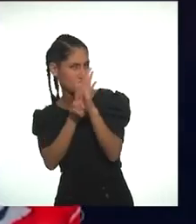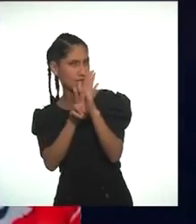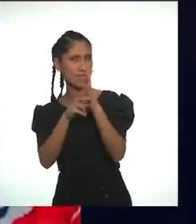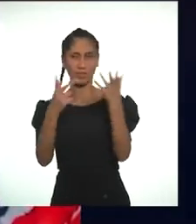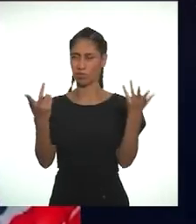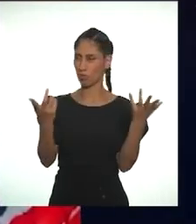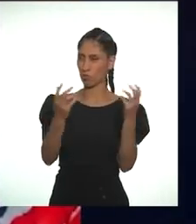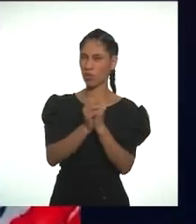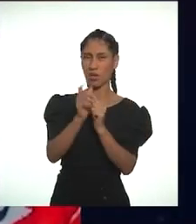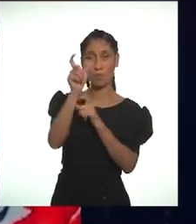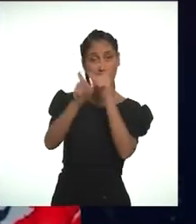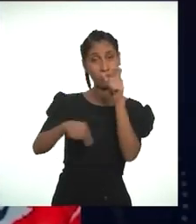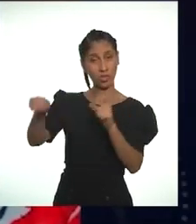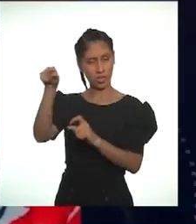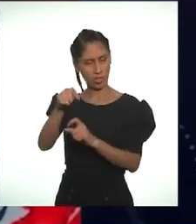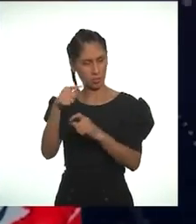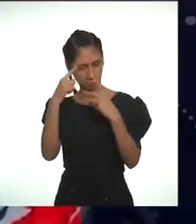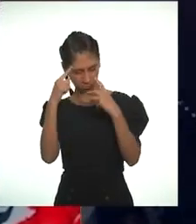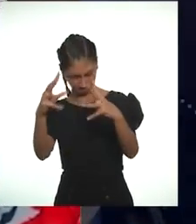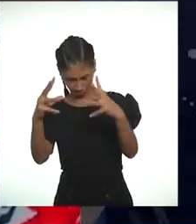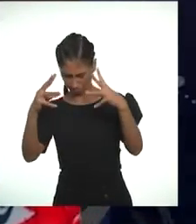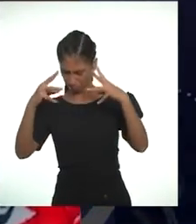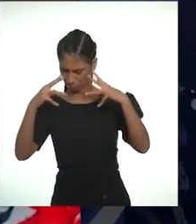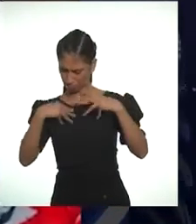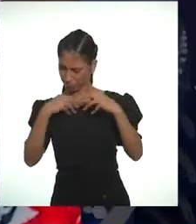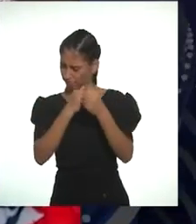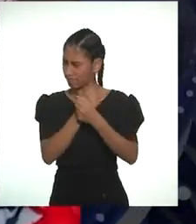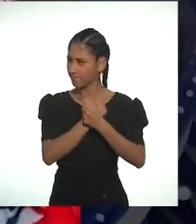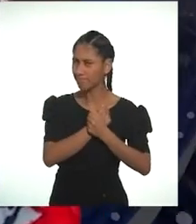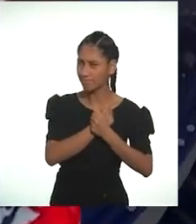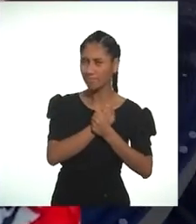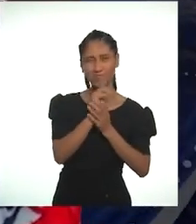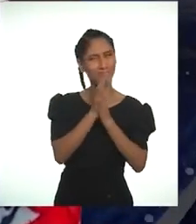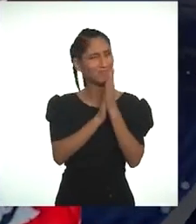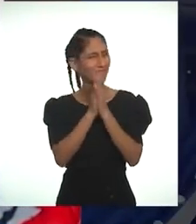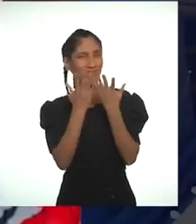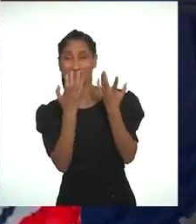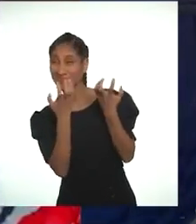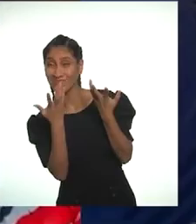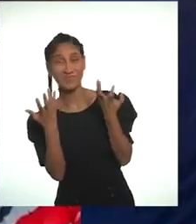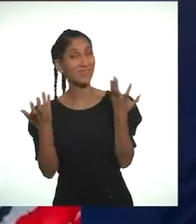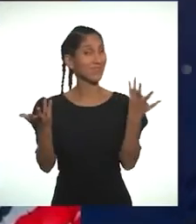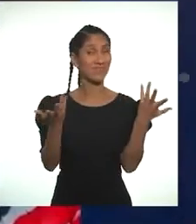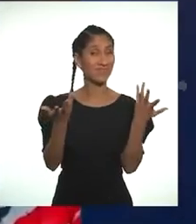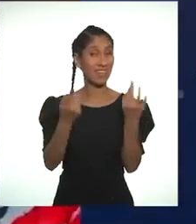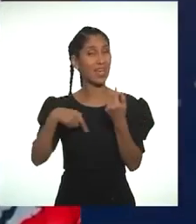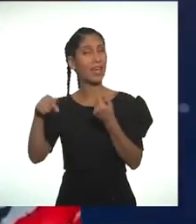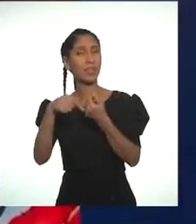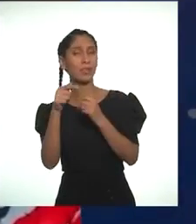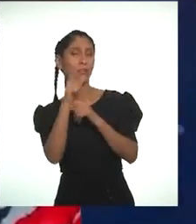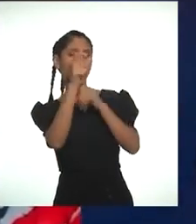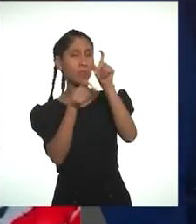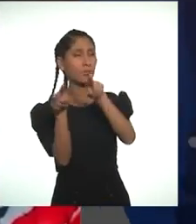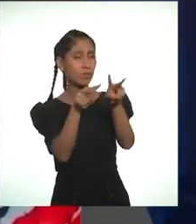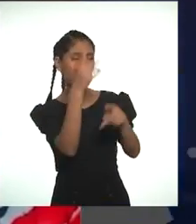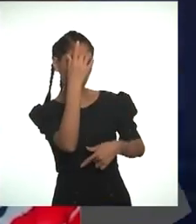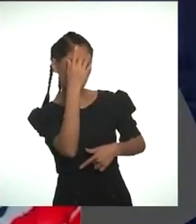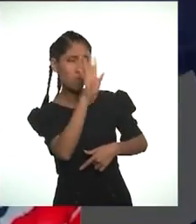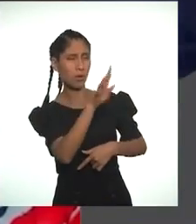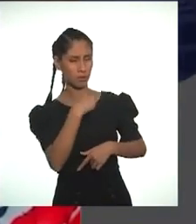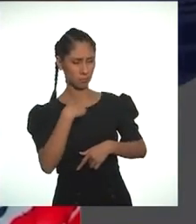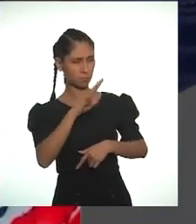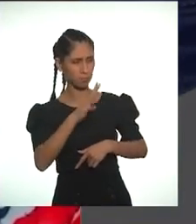personas muy comprometidos, con mucho amor, con mucho cariño que tratan a los pacientes,